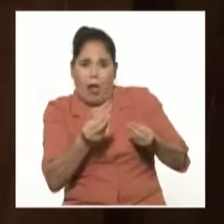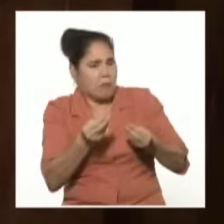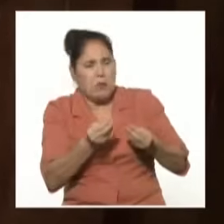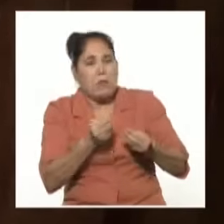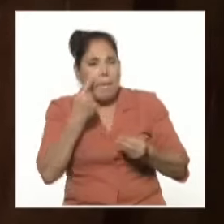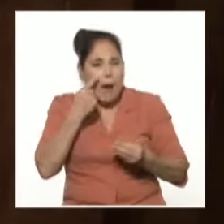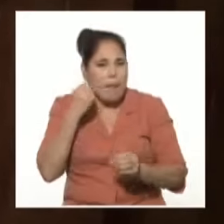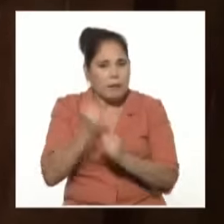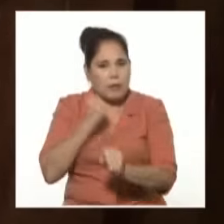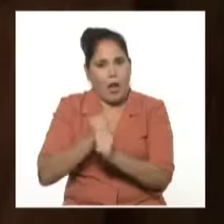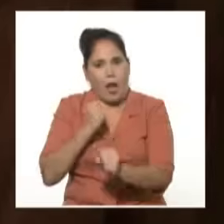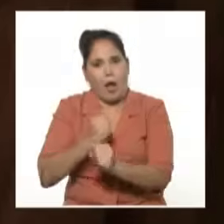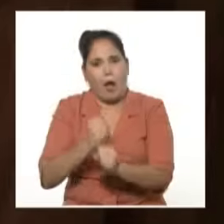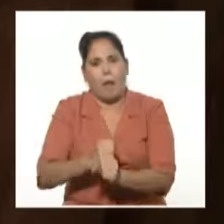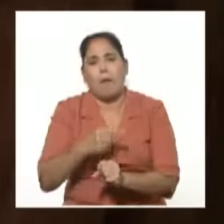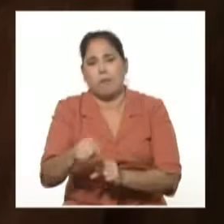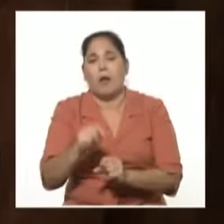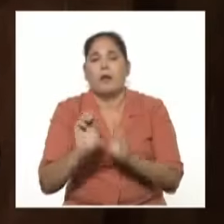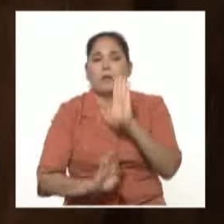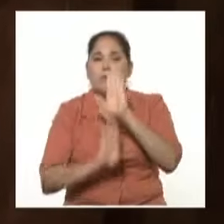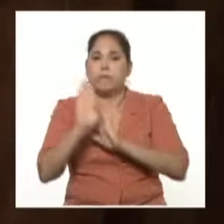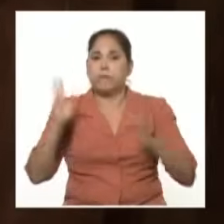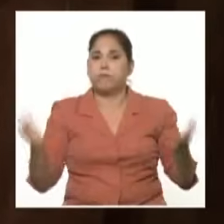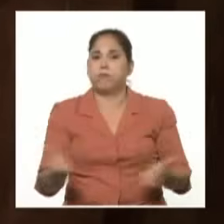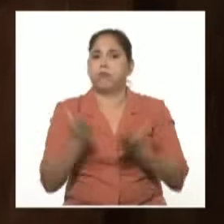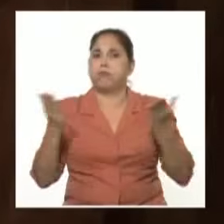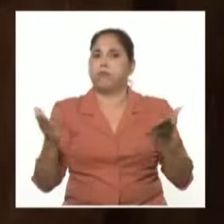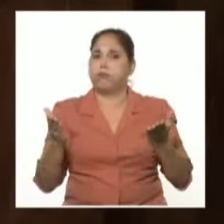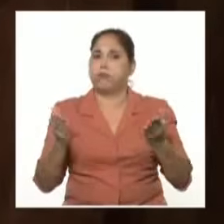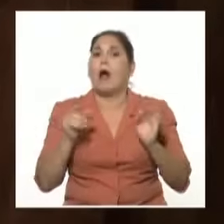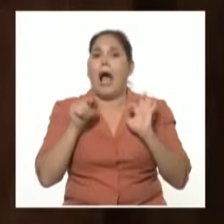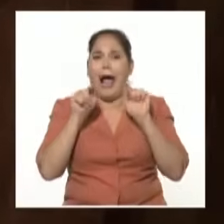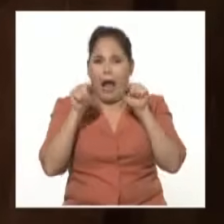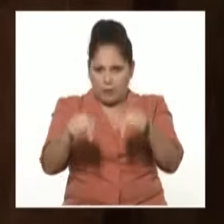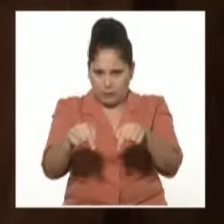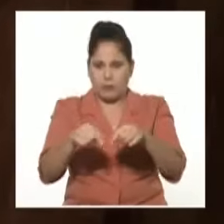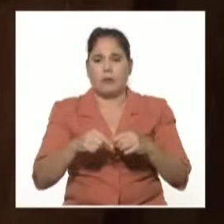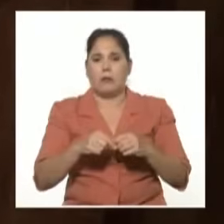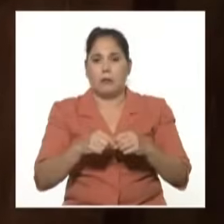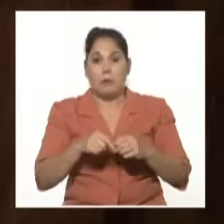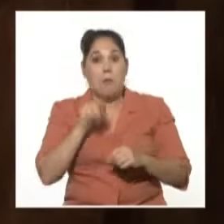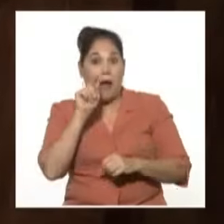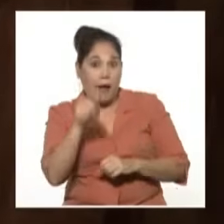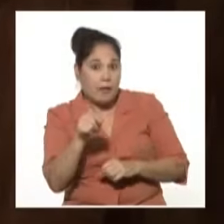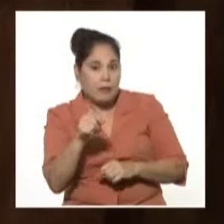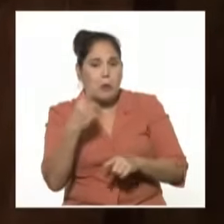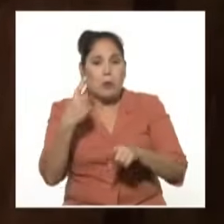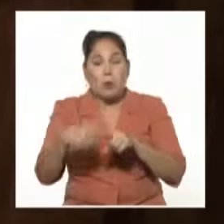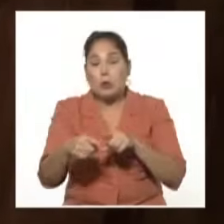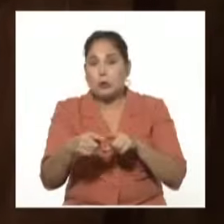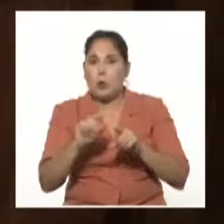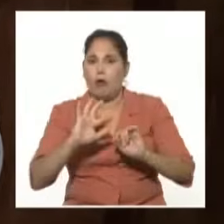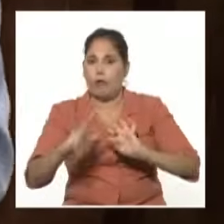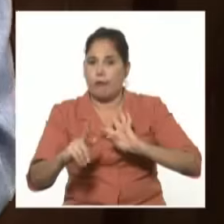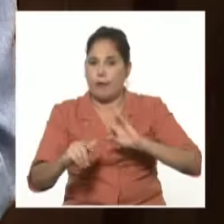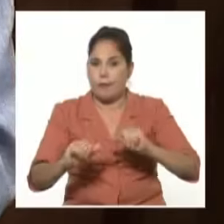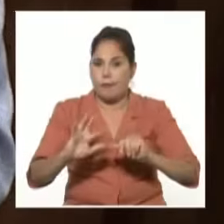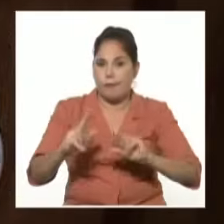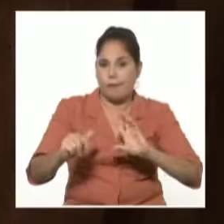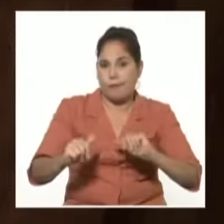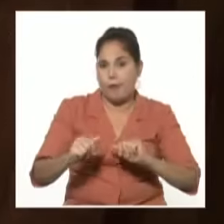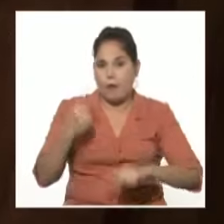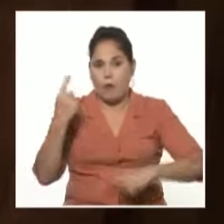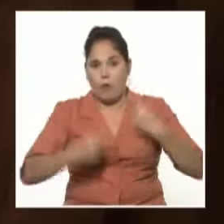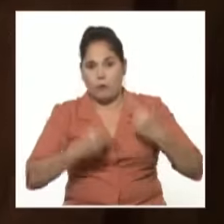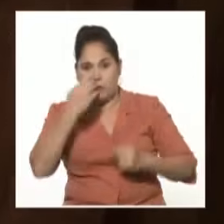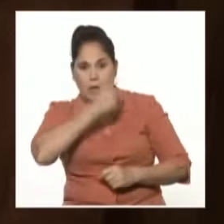de su trabajo convertido en progreso. En contraste, aparecen aquellos que lucran con las necesidades